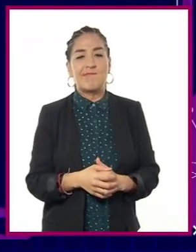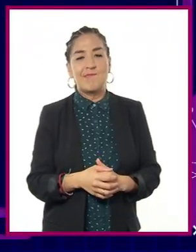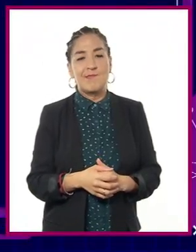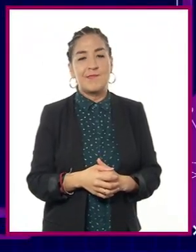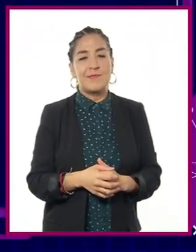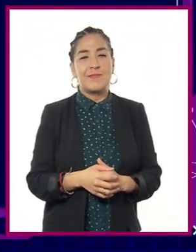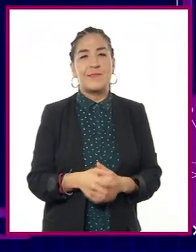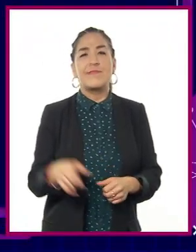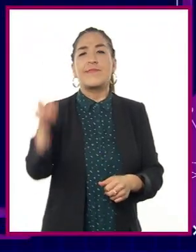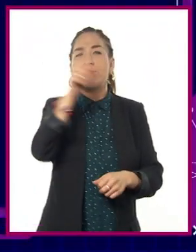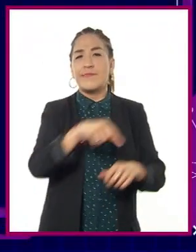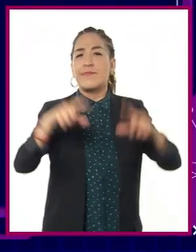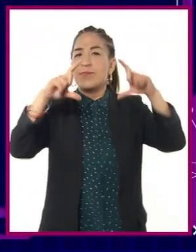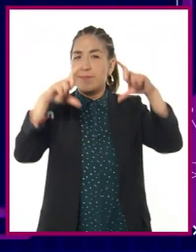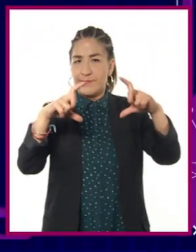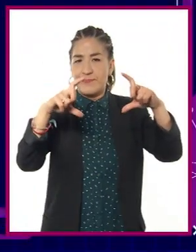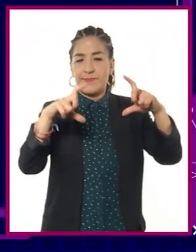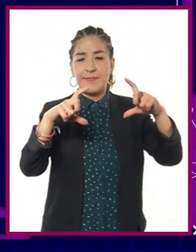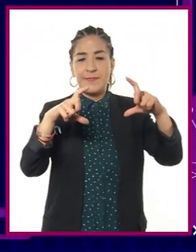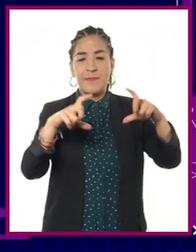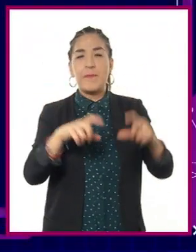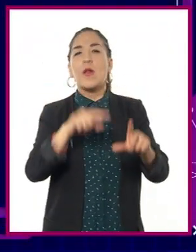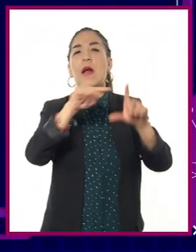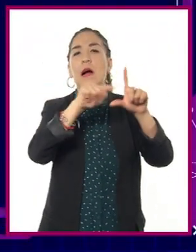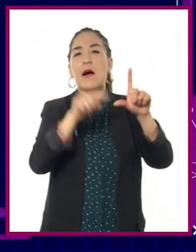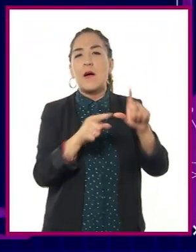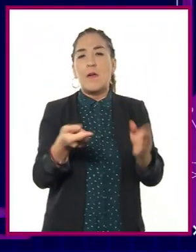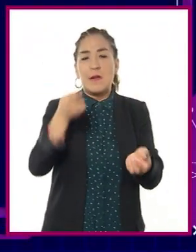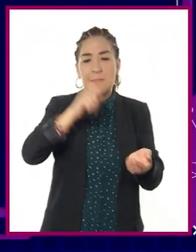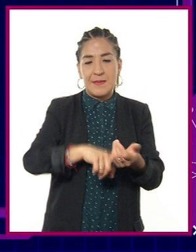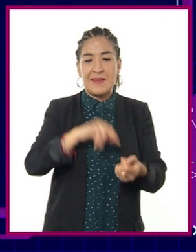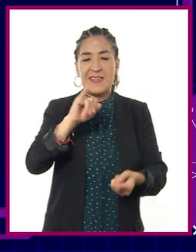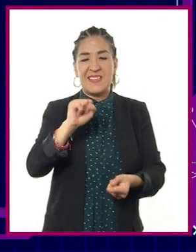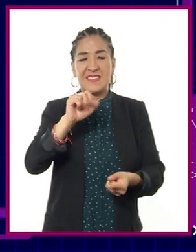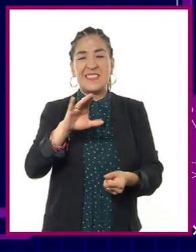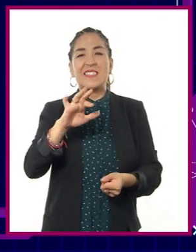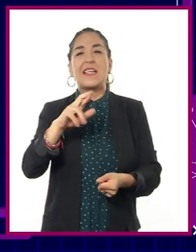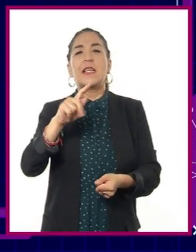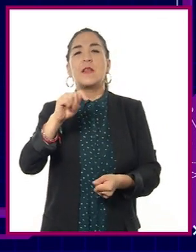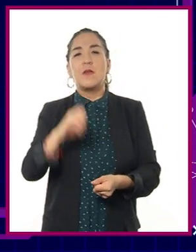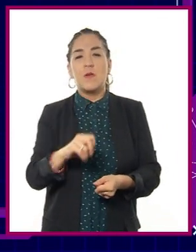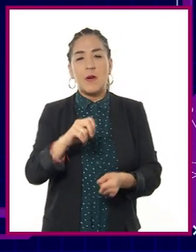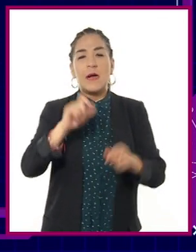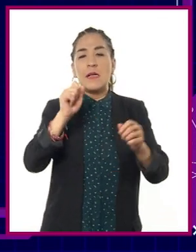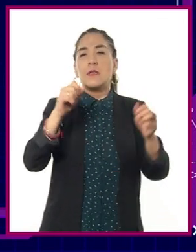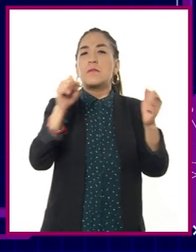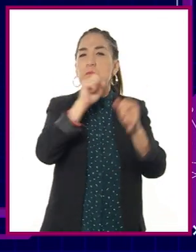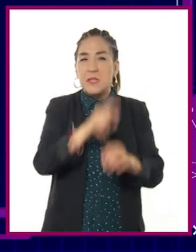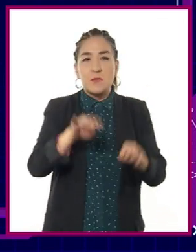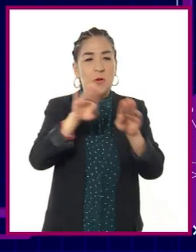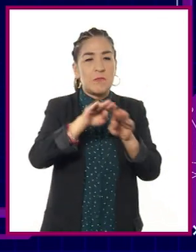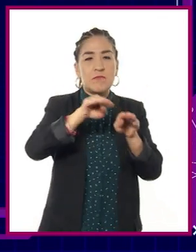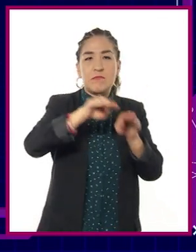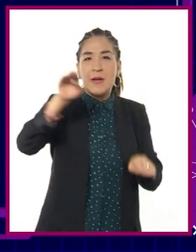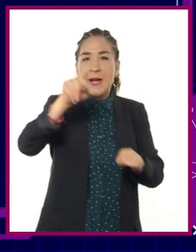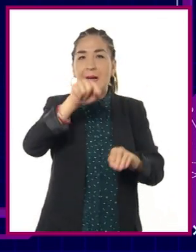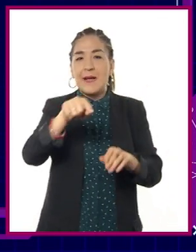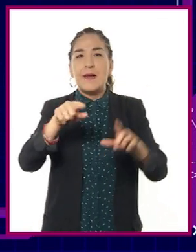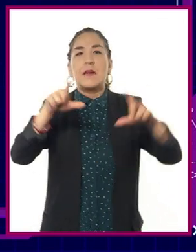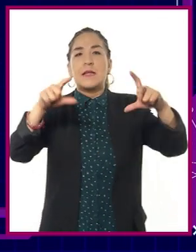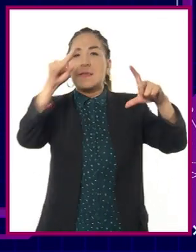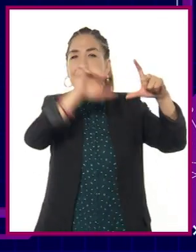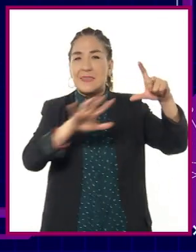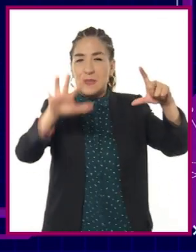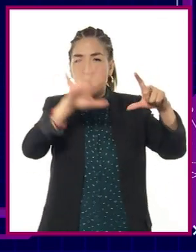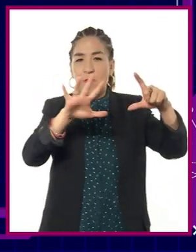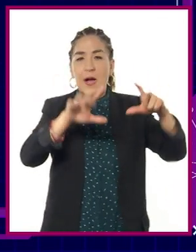En una circunferencia, un ángulo inscrito tiene su vértice en la circunferencia y sus